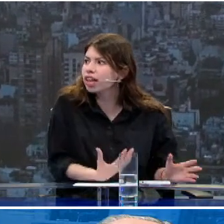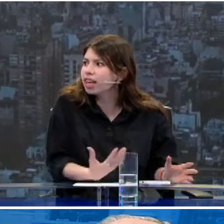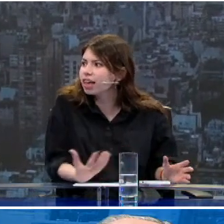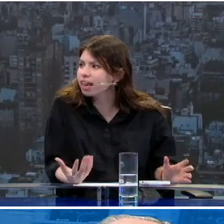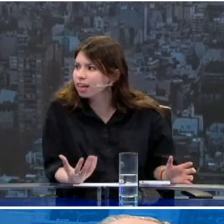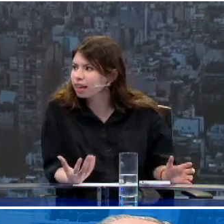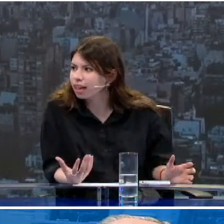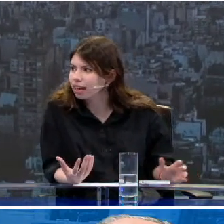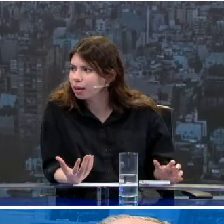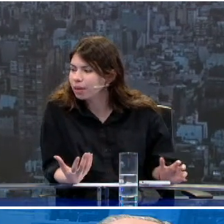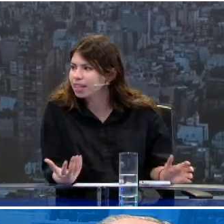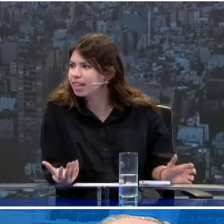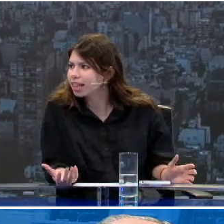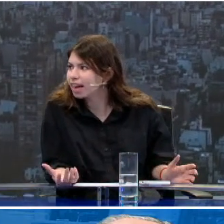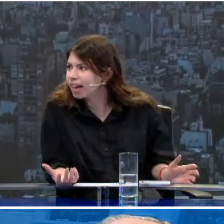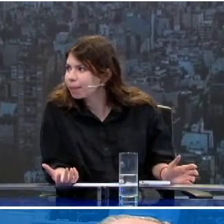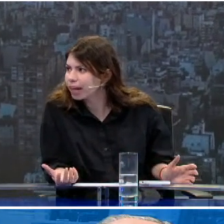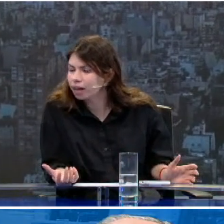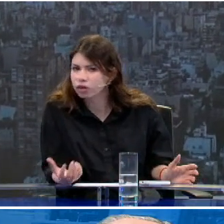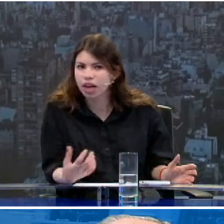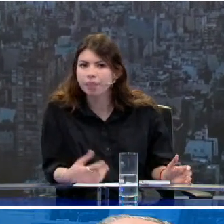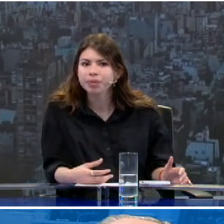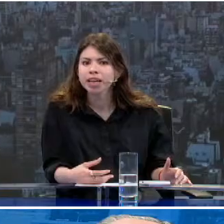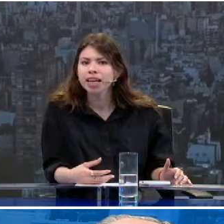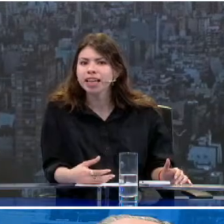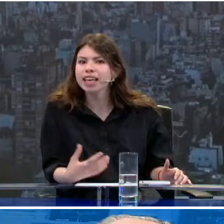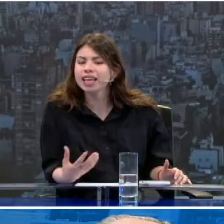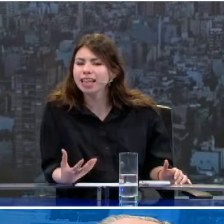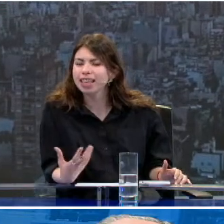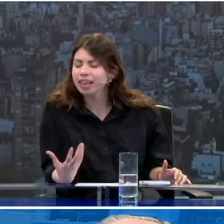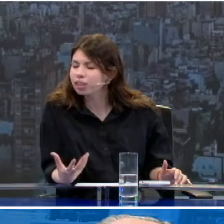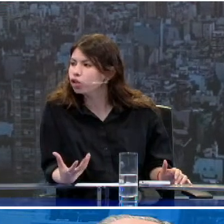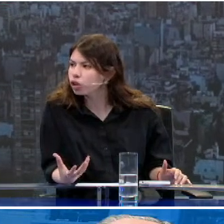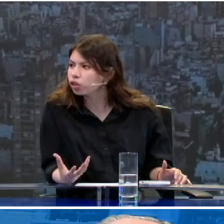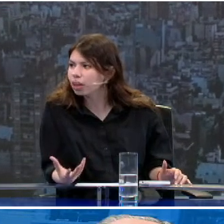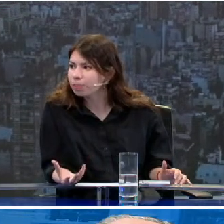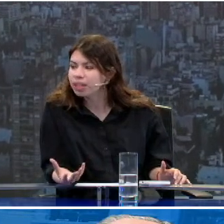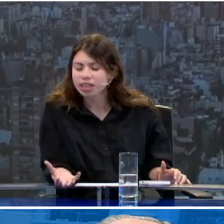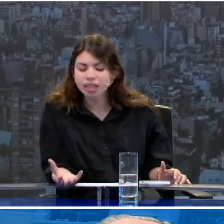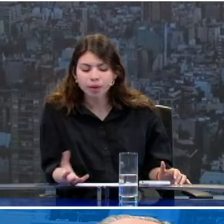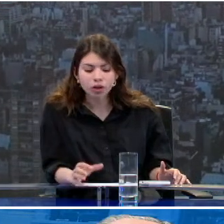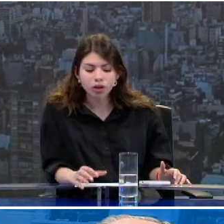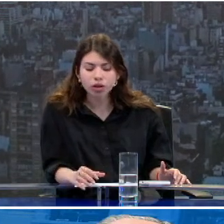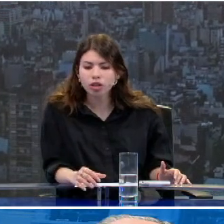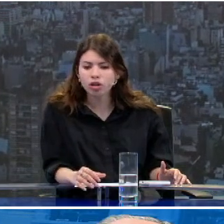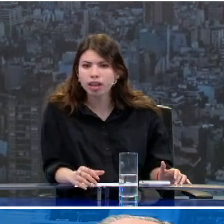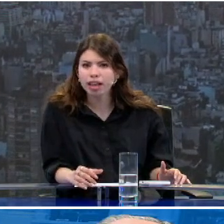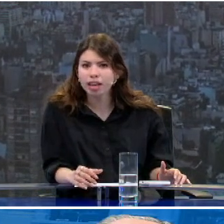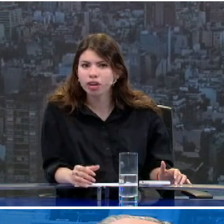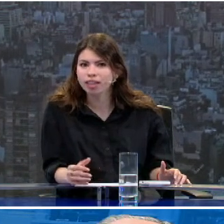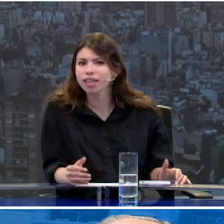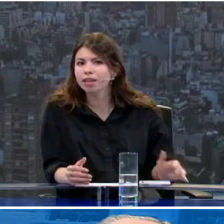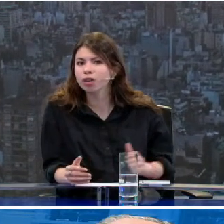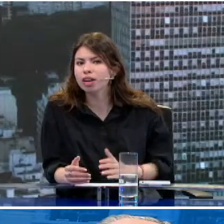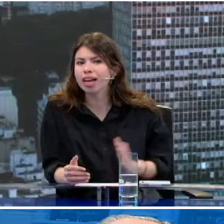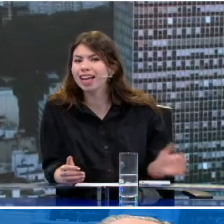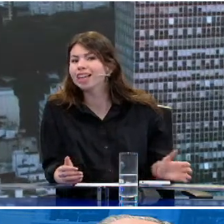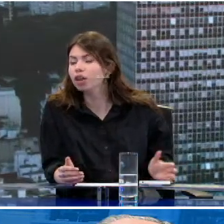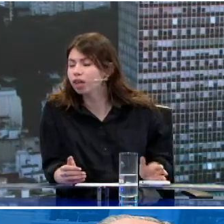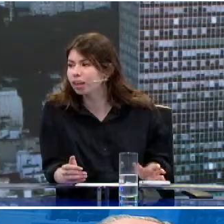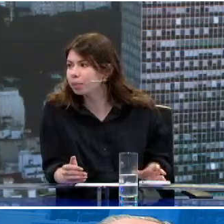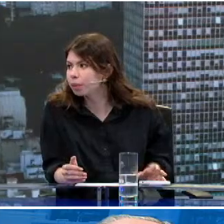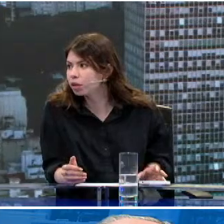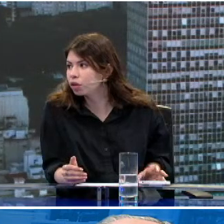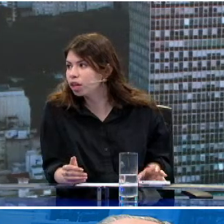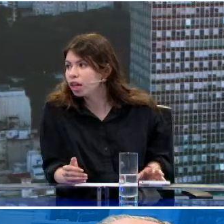contra de el presidente de la Cámara, o sea, totalmente. y todo esto también tiene que ver con lo que tiene que ver con el escándalo